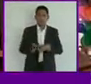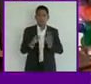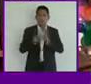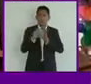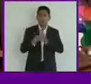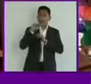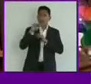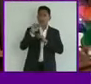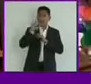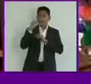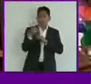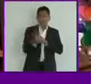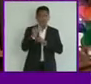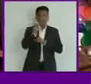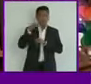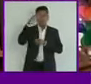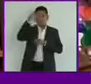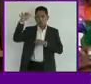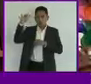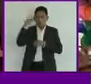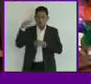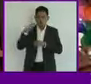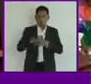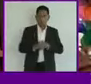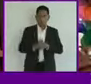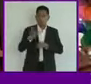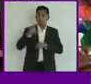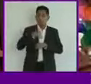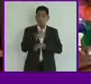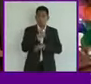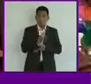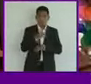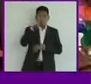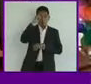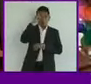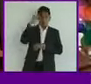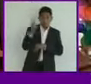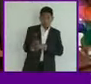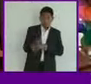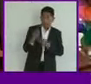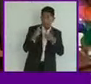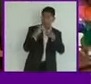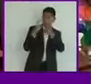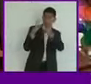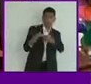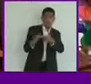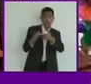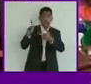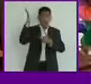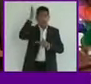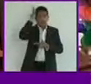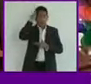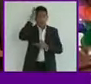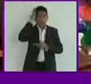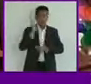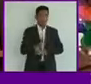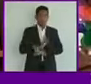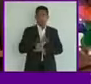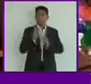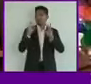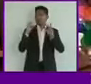adulto por ahí. No es fácil liderar líderes, ¿saben? No es fácil dirigirte a líderes, porque ustedes están en una revolución mental